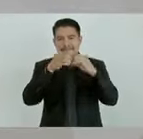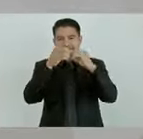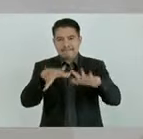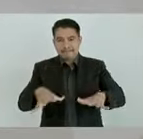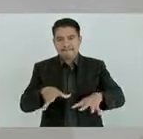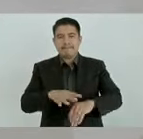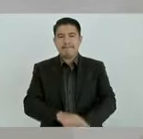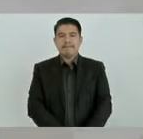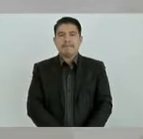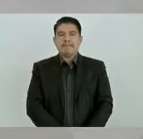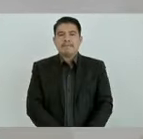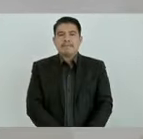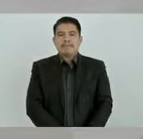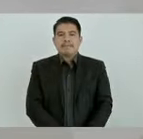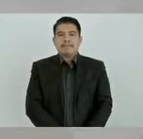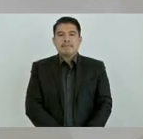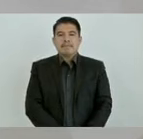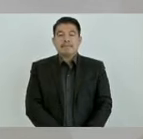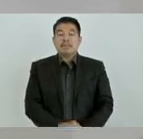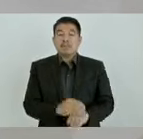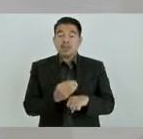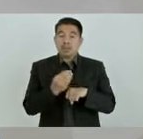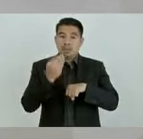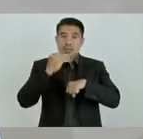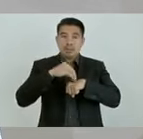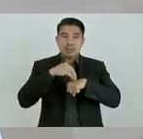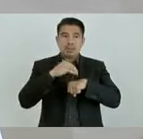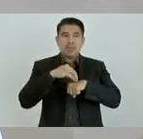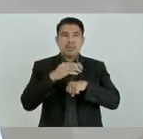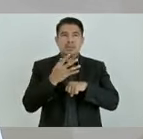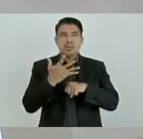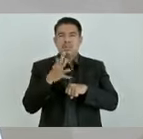Se tenían inscritos en el Seguro Social